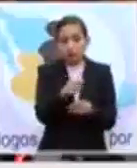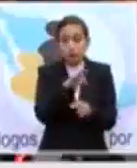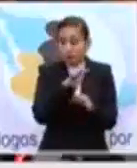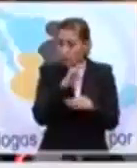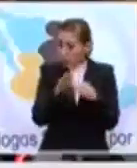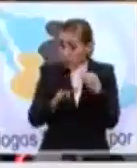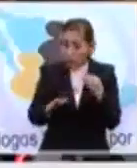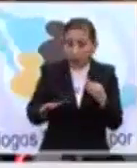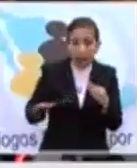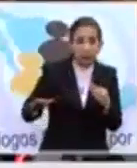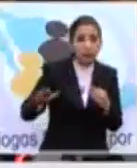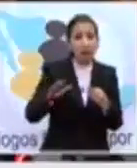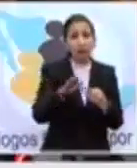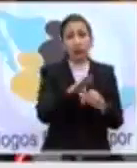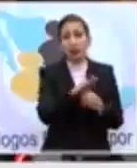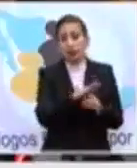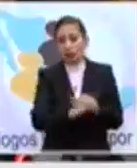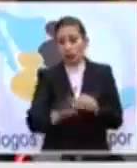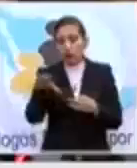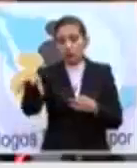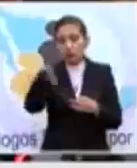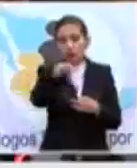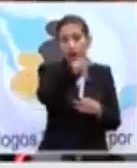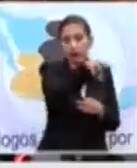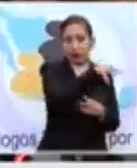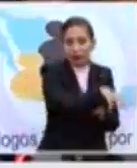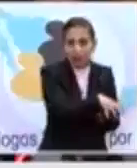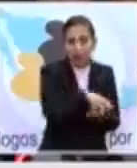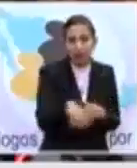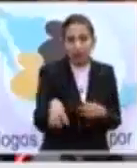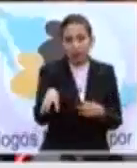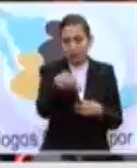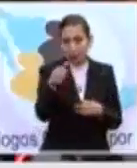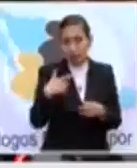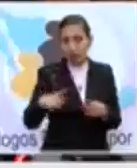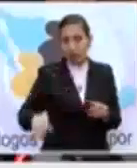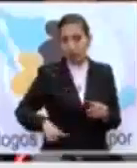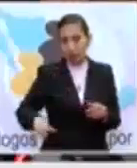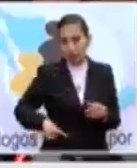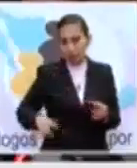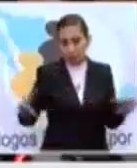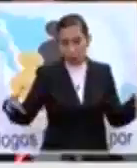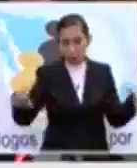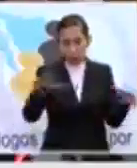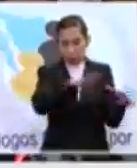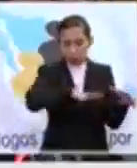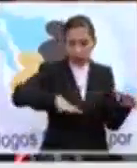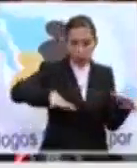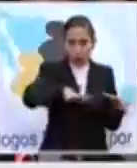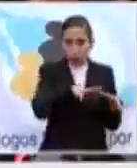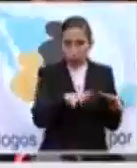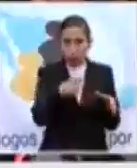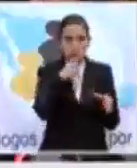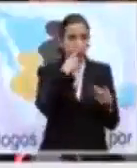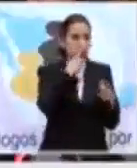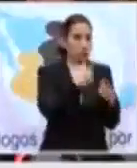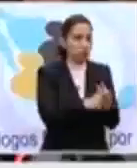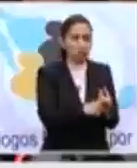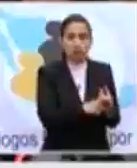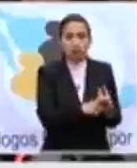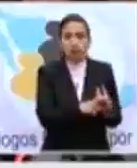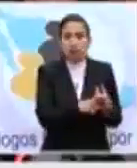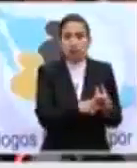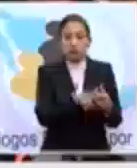todos los sectores de la administración pública, particularmente desde el punto de